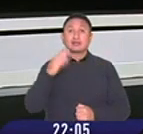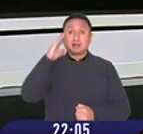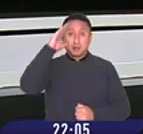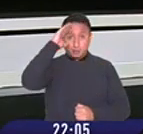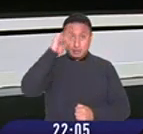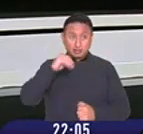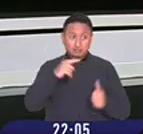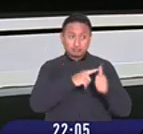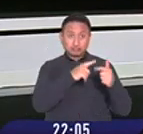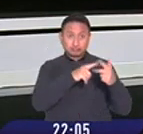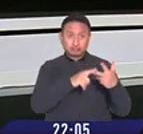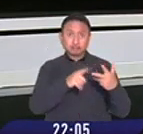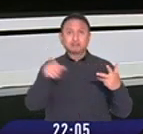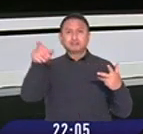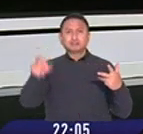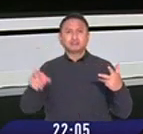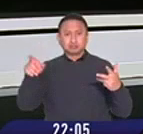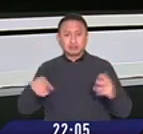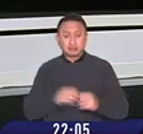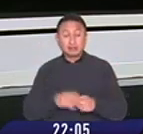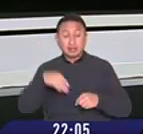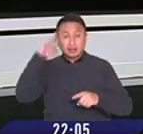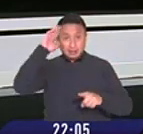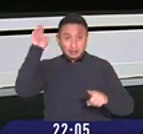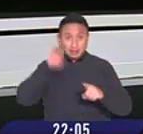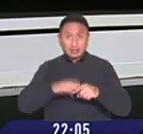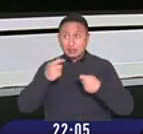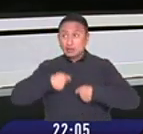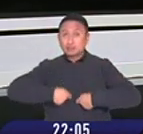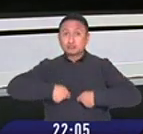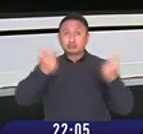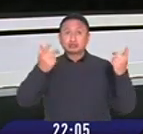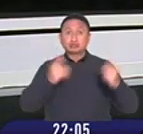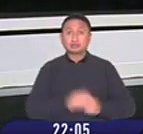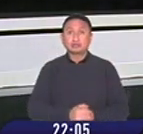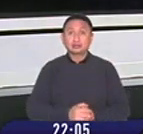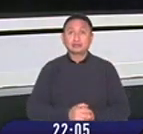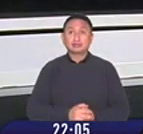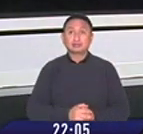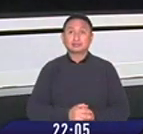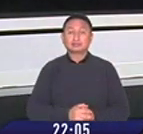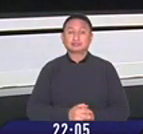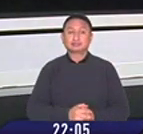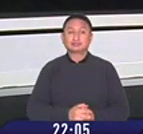policías. Los delincuentes dejaron panfletos en la unidad comunitaria.